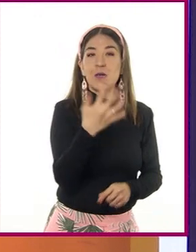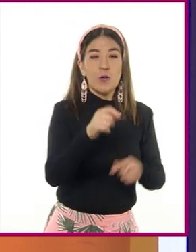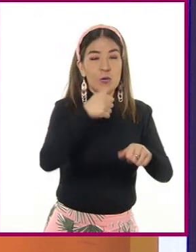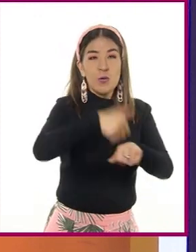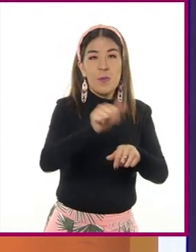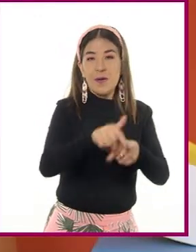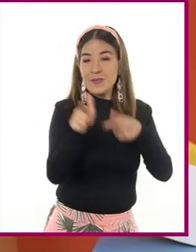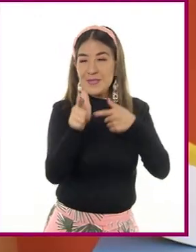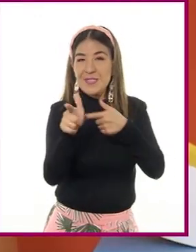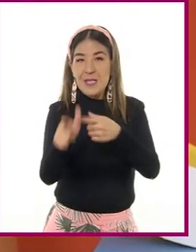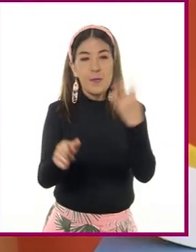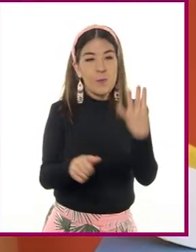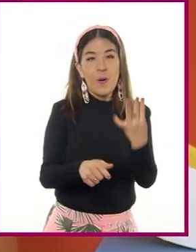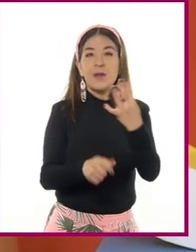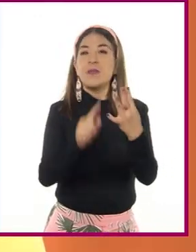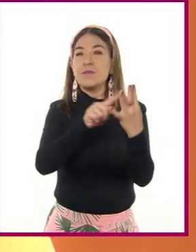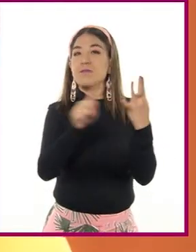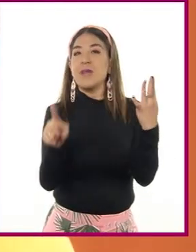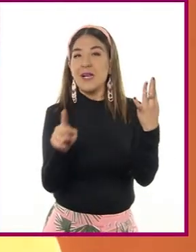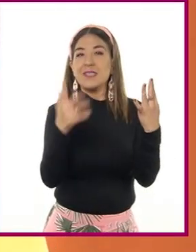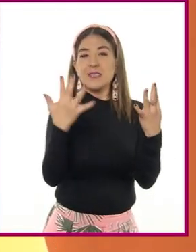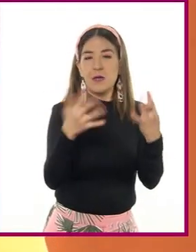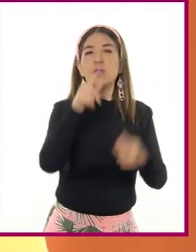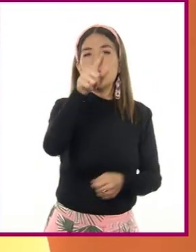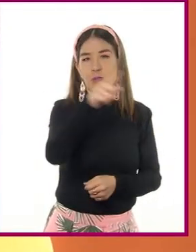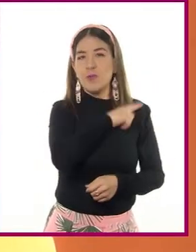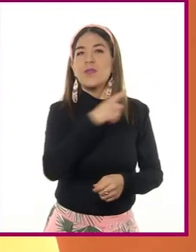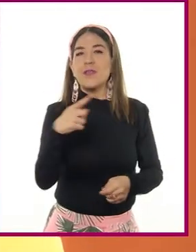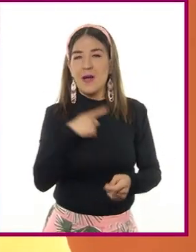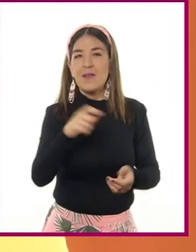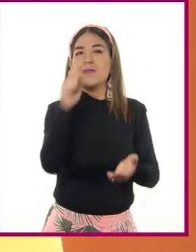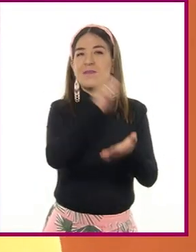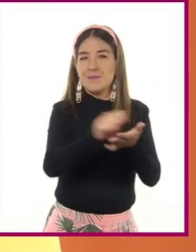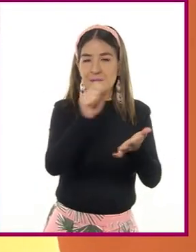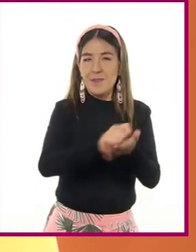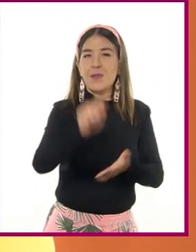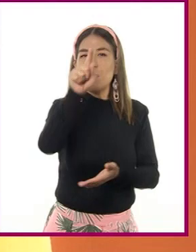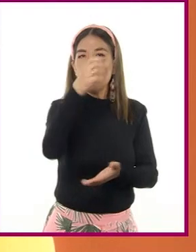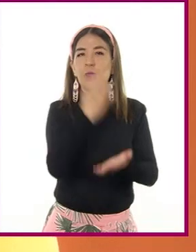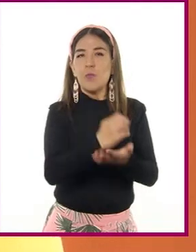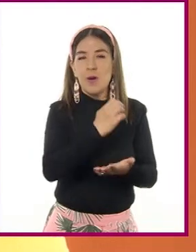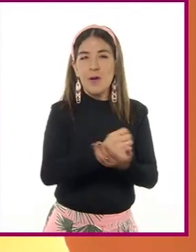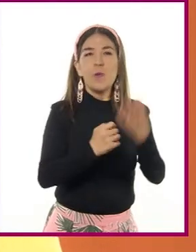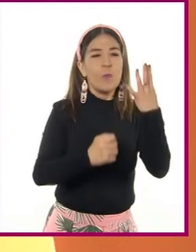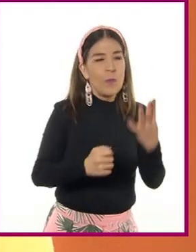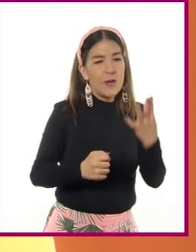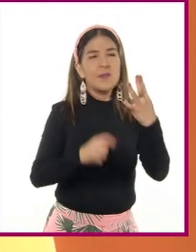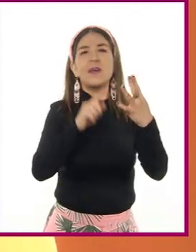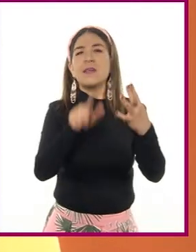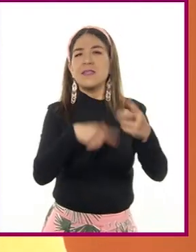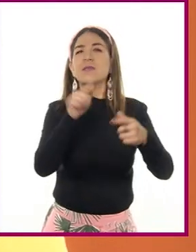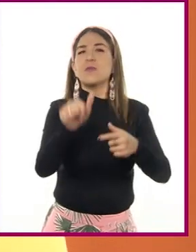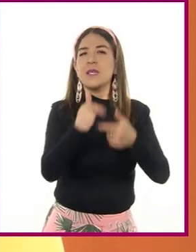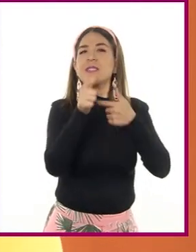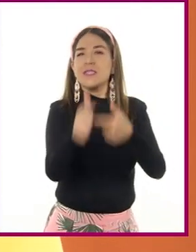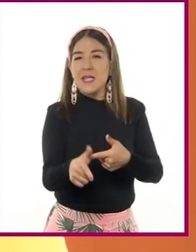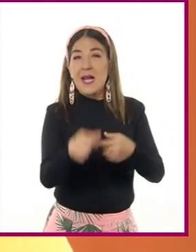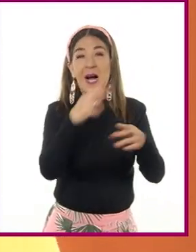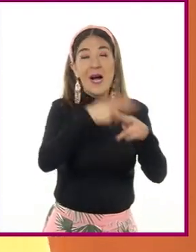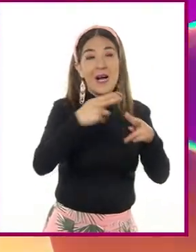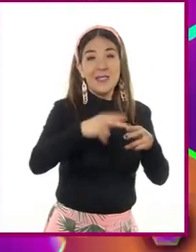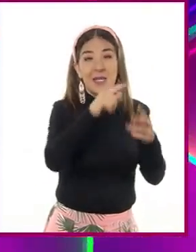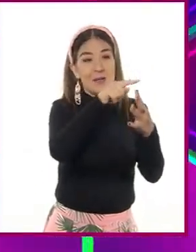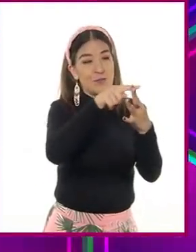términos de la sucesión? Escriban la sucesión que se genera en su cuaderno y verifiquen junto con Leslie